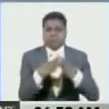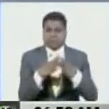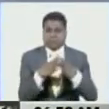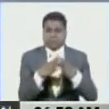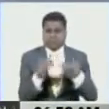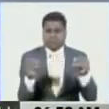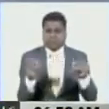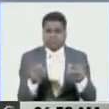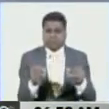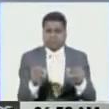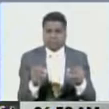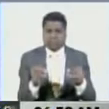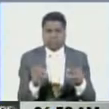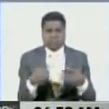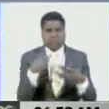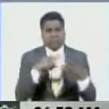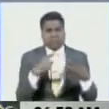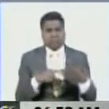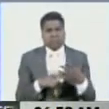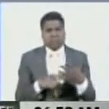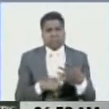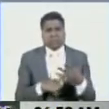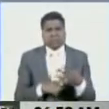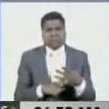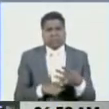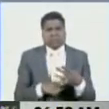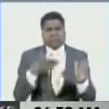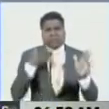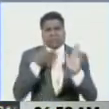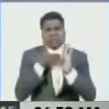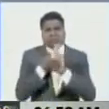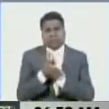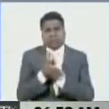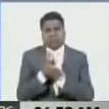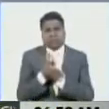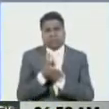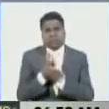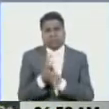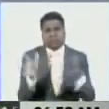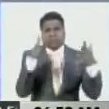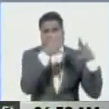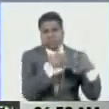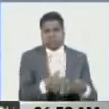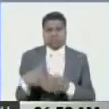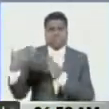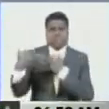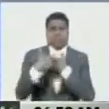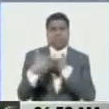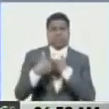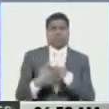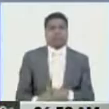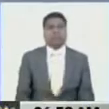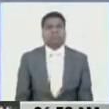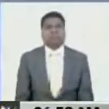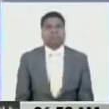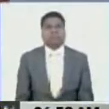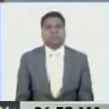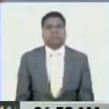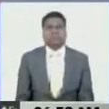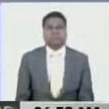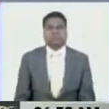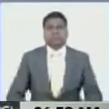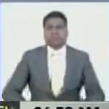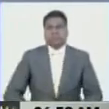la arbitrariedad y la hazaña con la cual el imperialismo norteamericano nos está atacando, desde todo punto de vista. Le hago una pregunta que